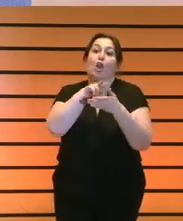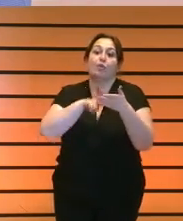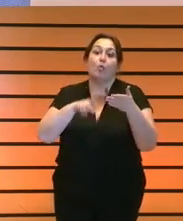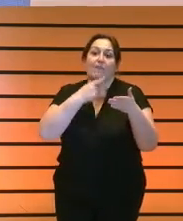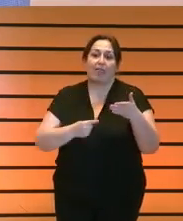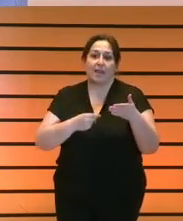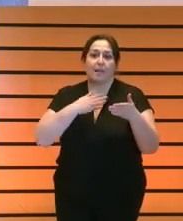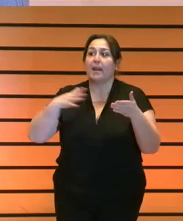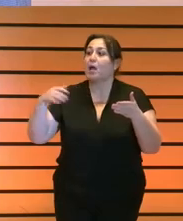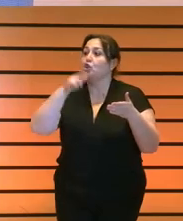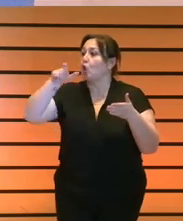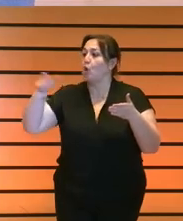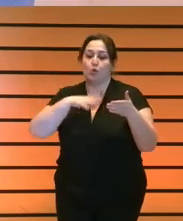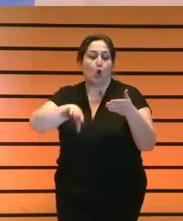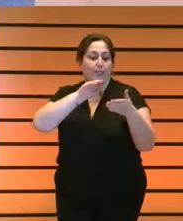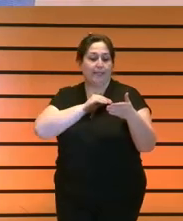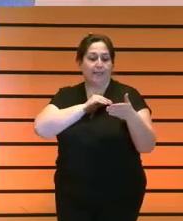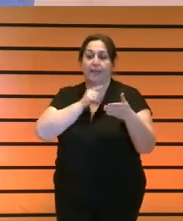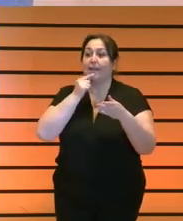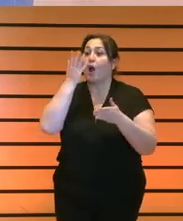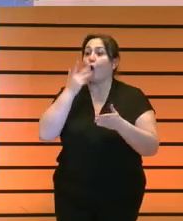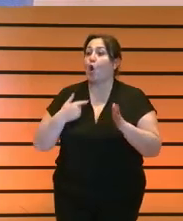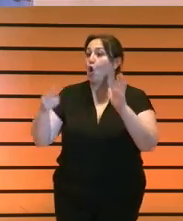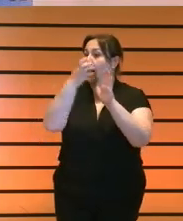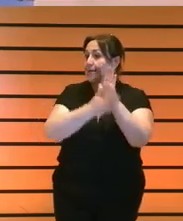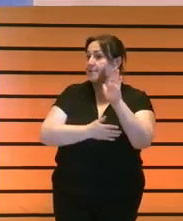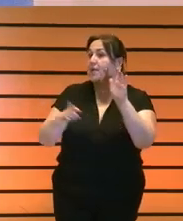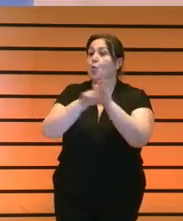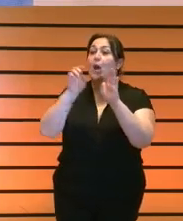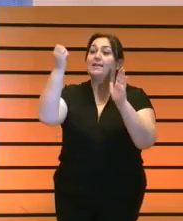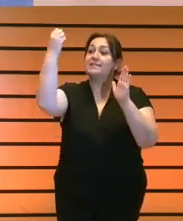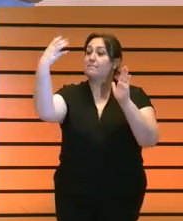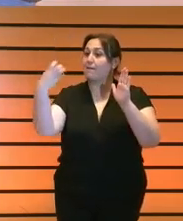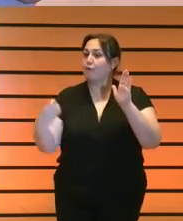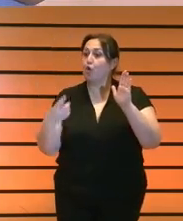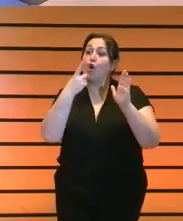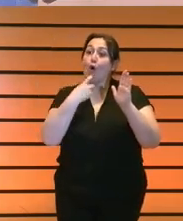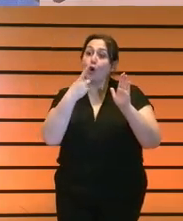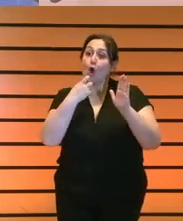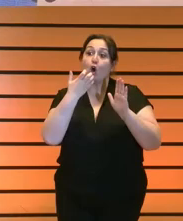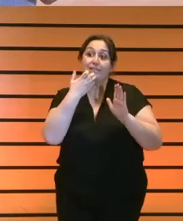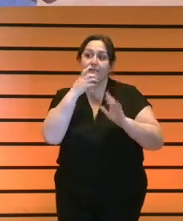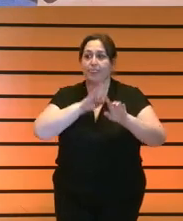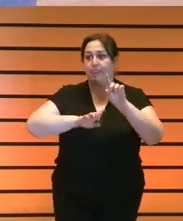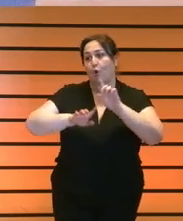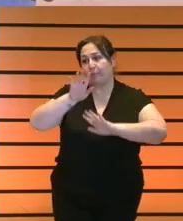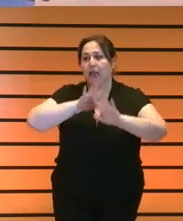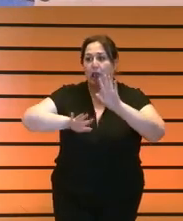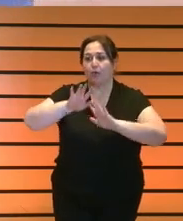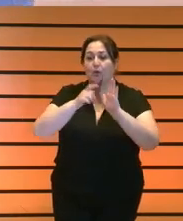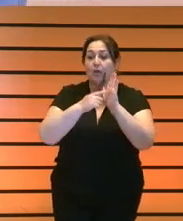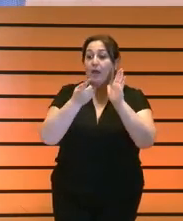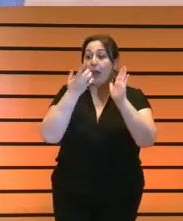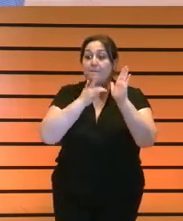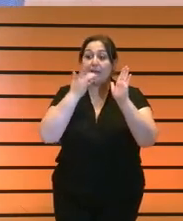todo el mundo. Ha puesto colores tipo semafórico y está en rojo cuando está complicado, en ámbar cuando está un poquito